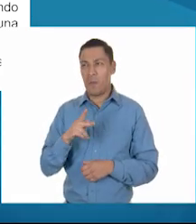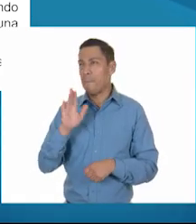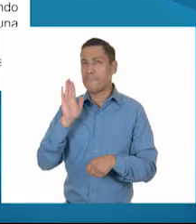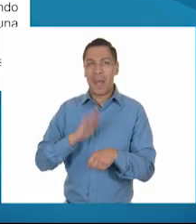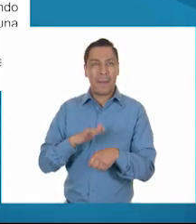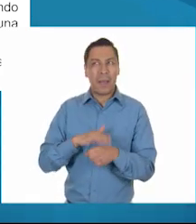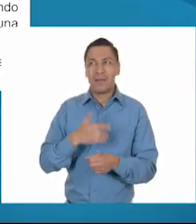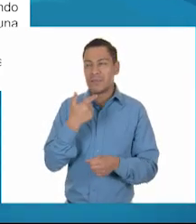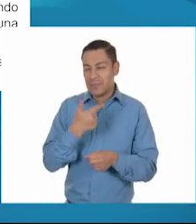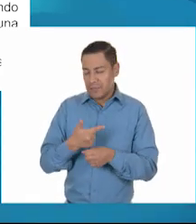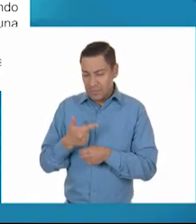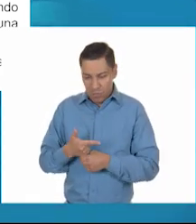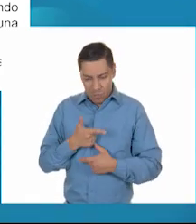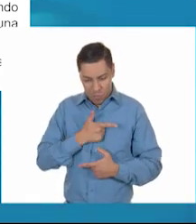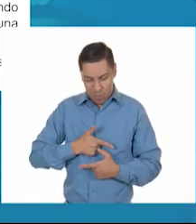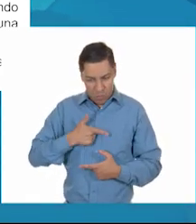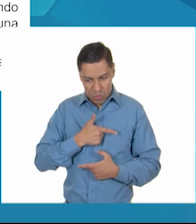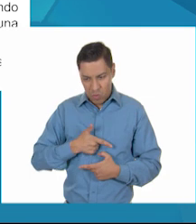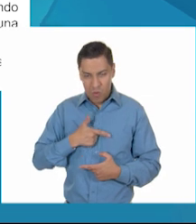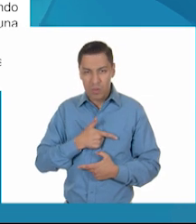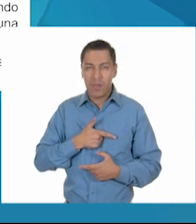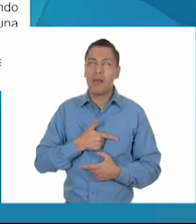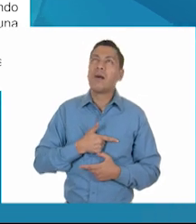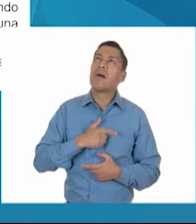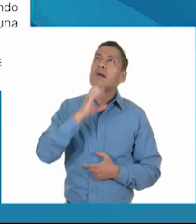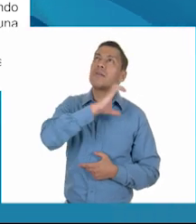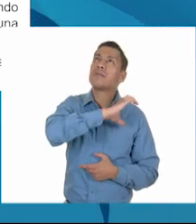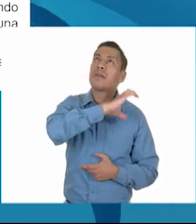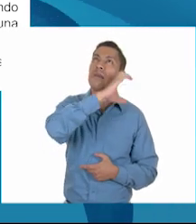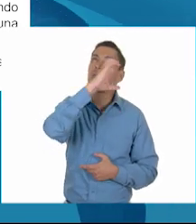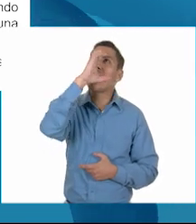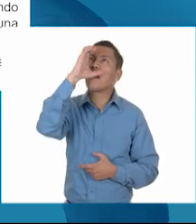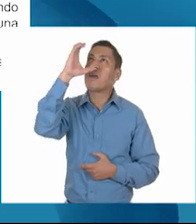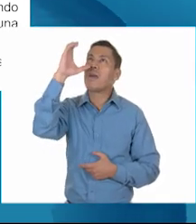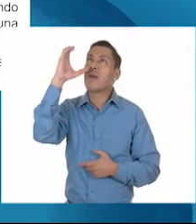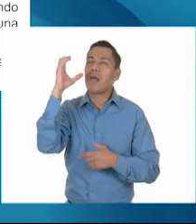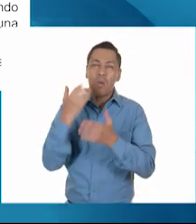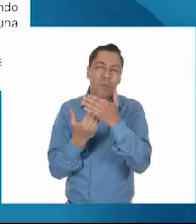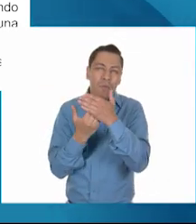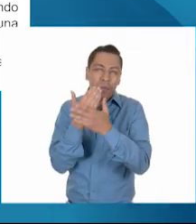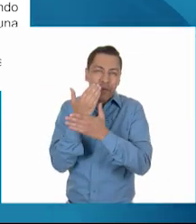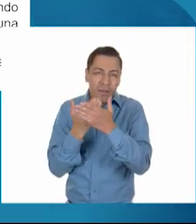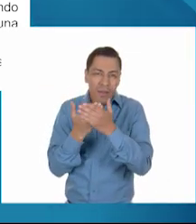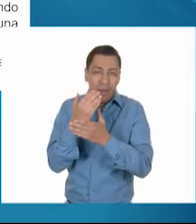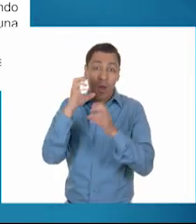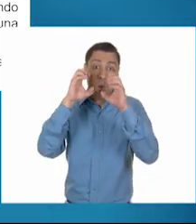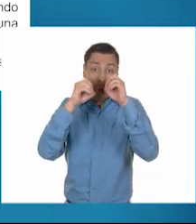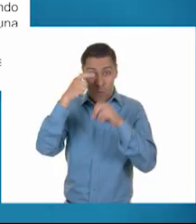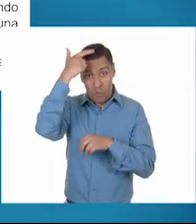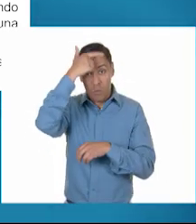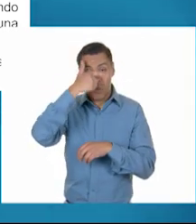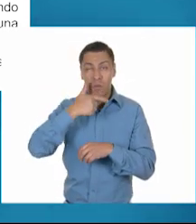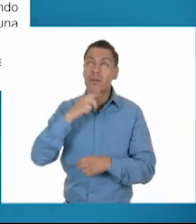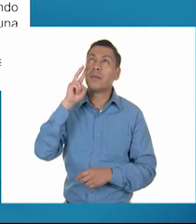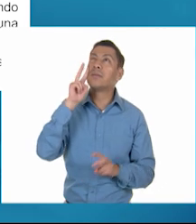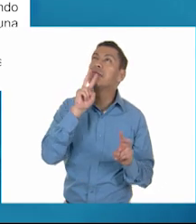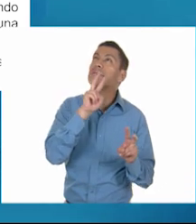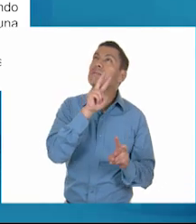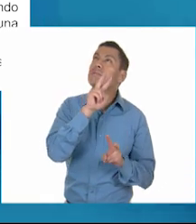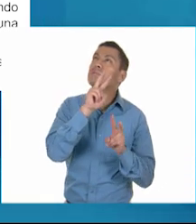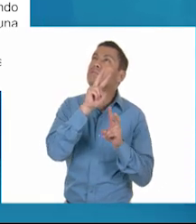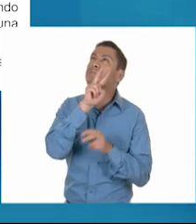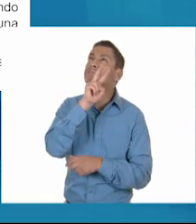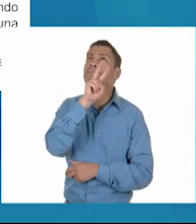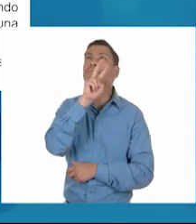Raulito, porque a él también le gustaba mirar al cielo, ya fuera de día o de noche. Comentó que se preguntaba,